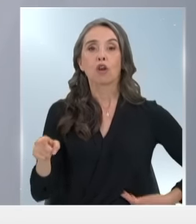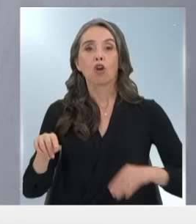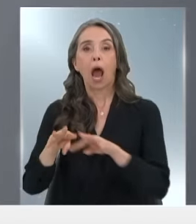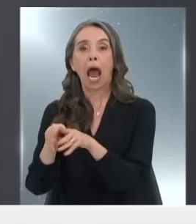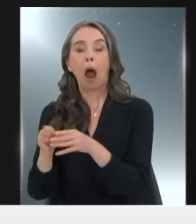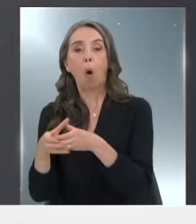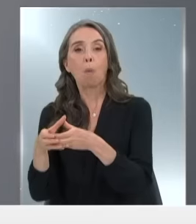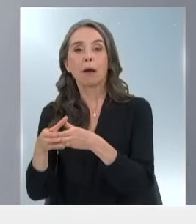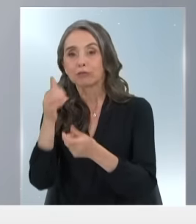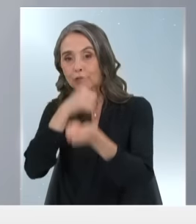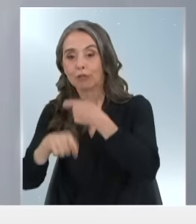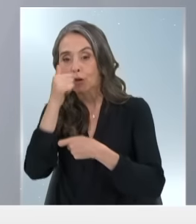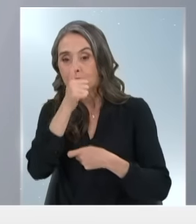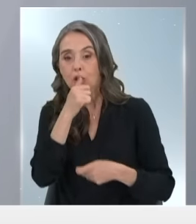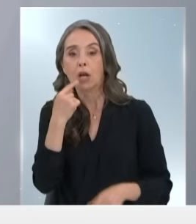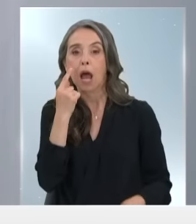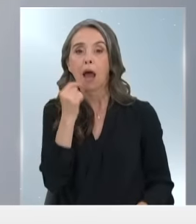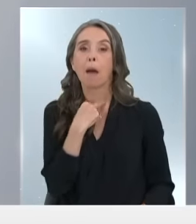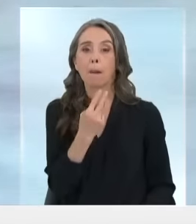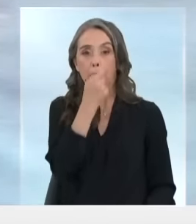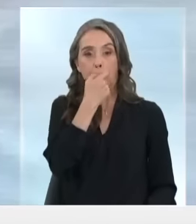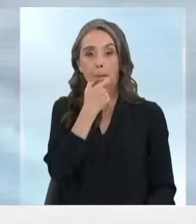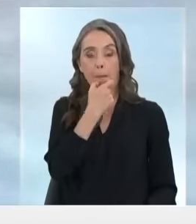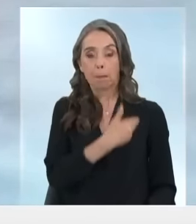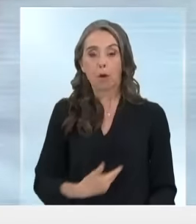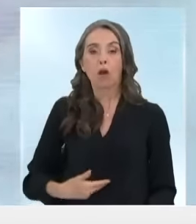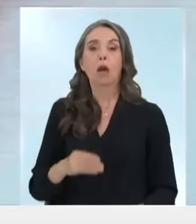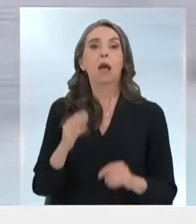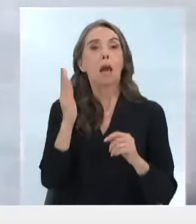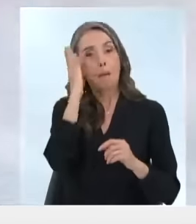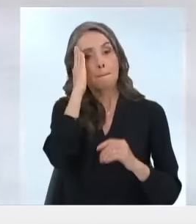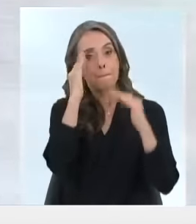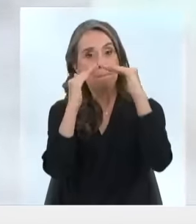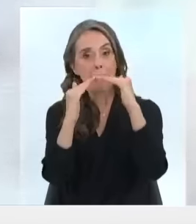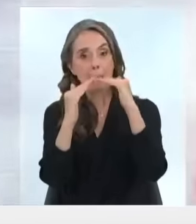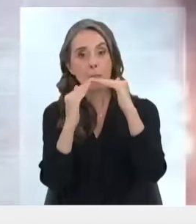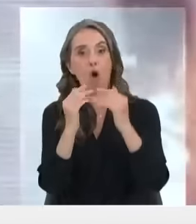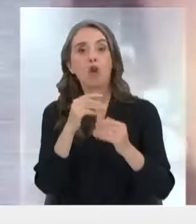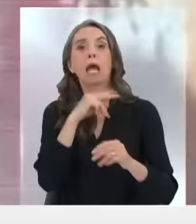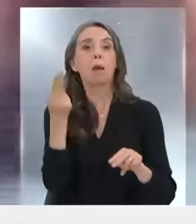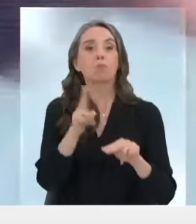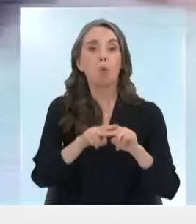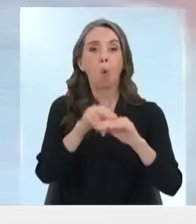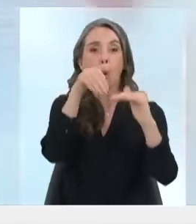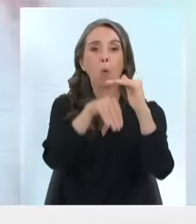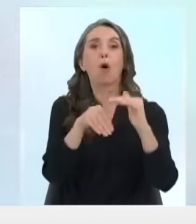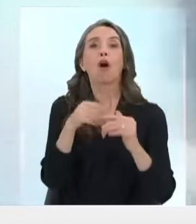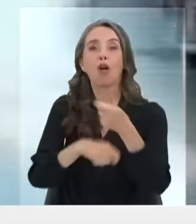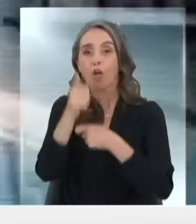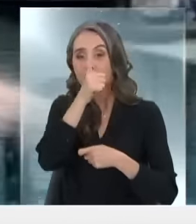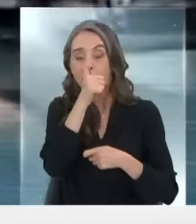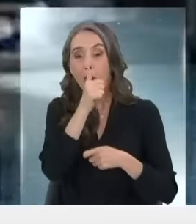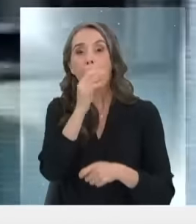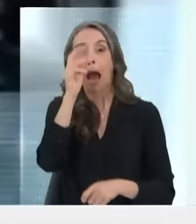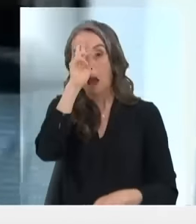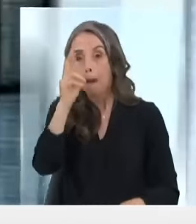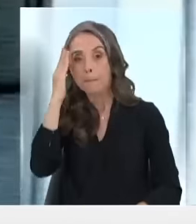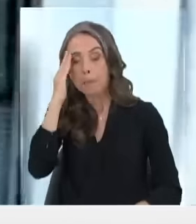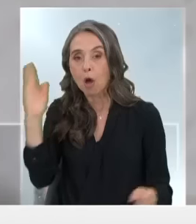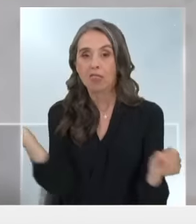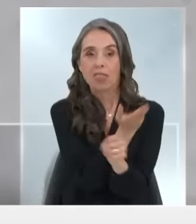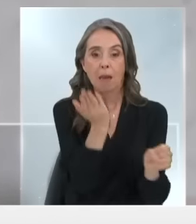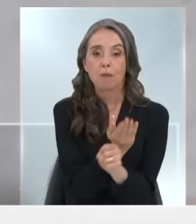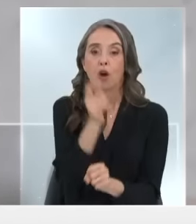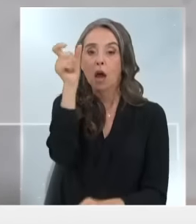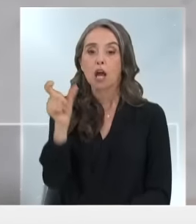agrupaciones. A demoler todos los memoriales narcos donde quiera que estos aparezcan. Porque nadie